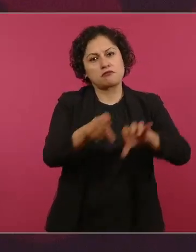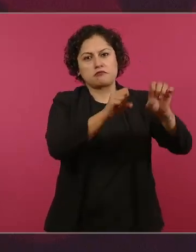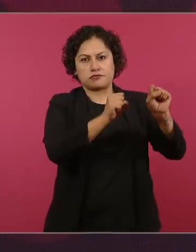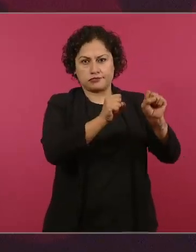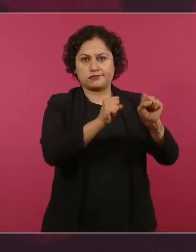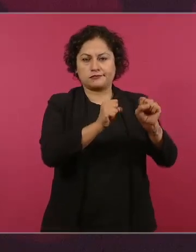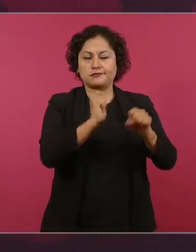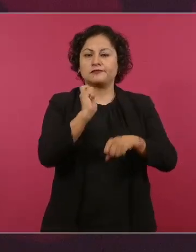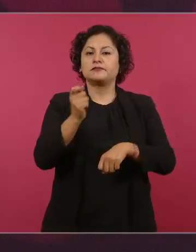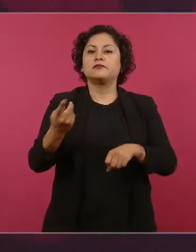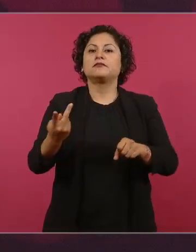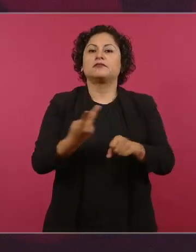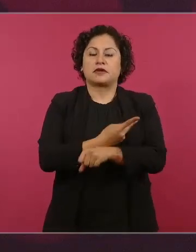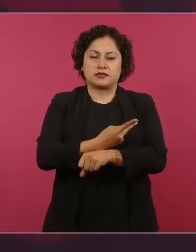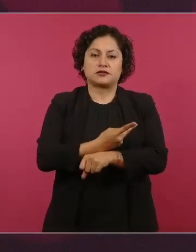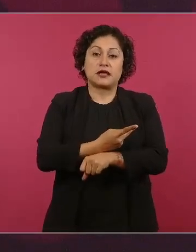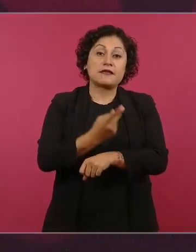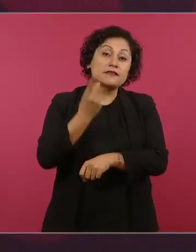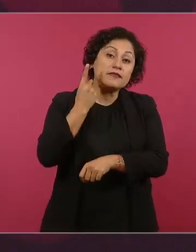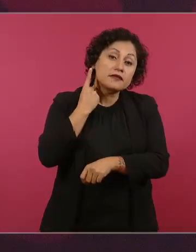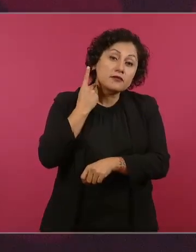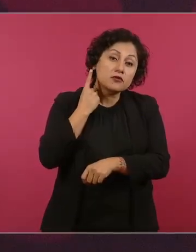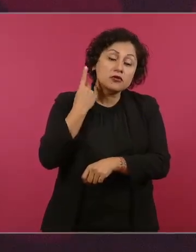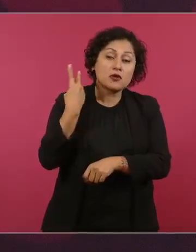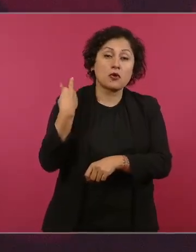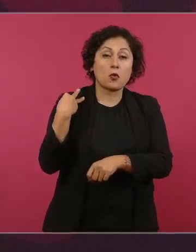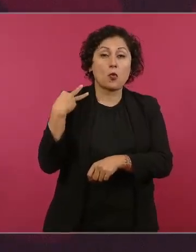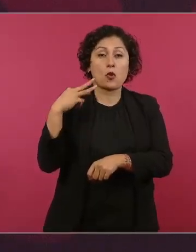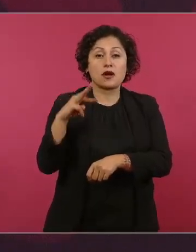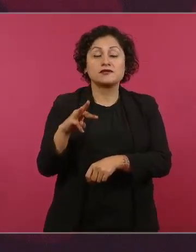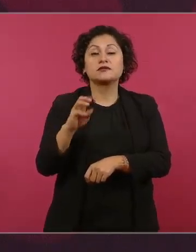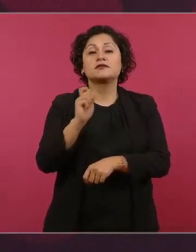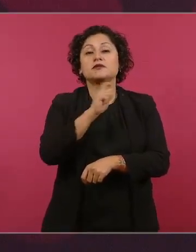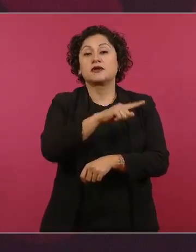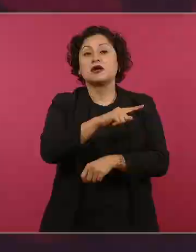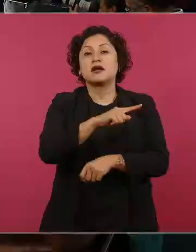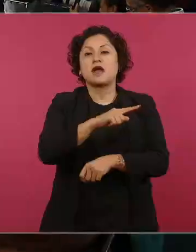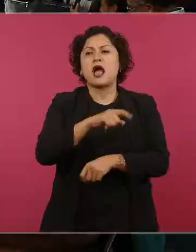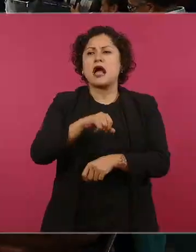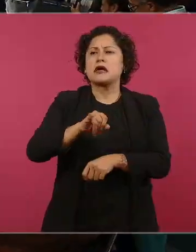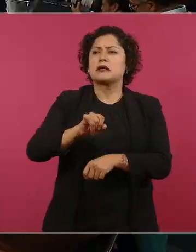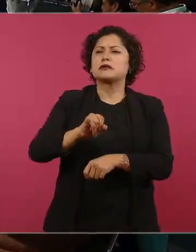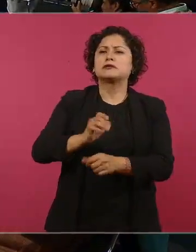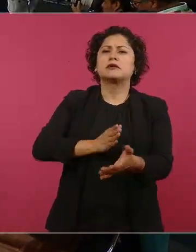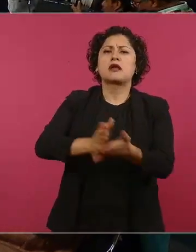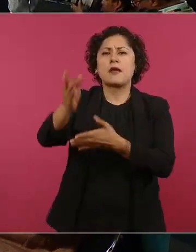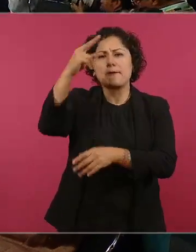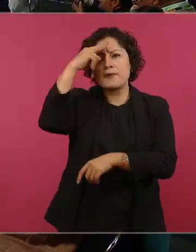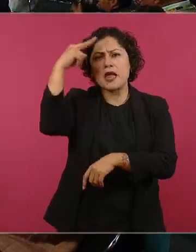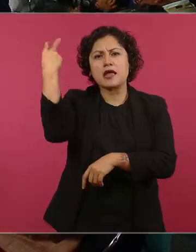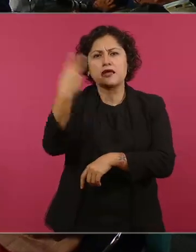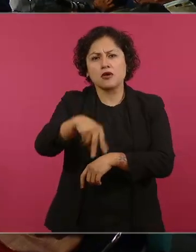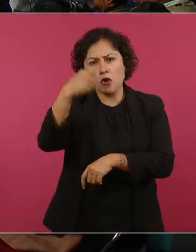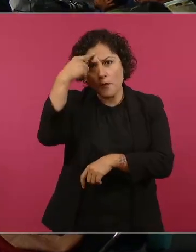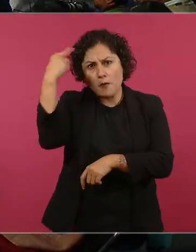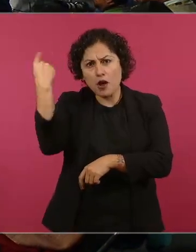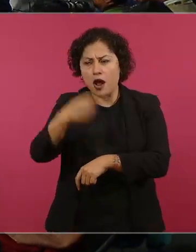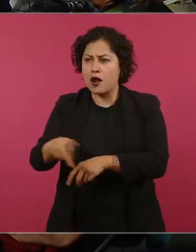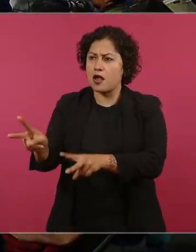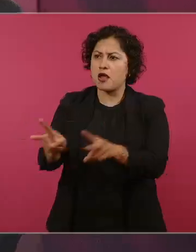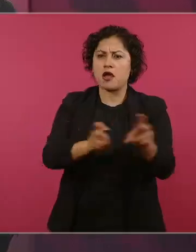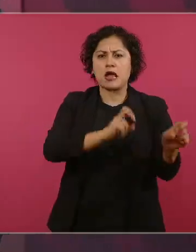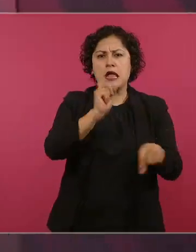aprobó la guerra contra México. de un